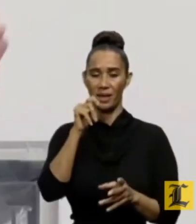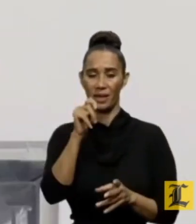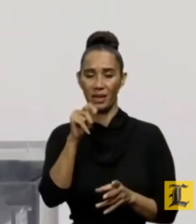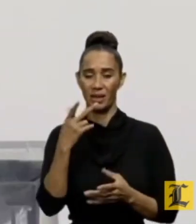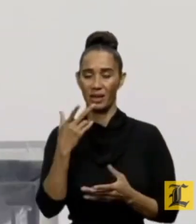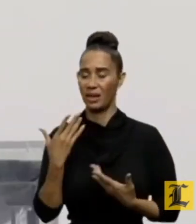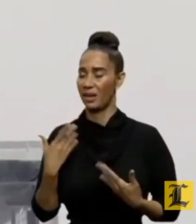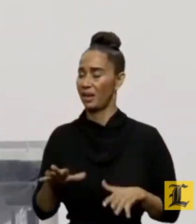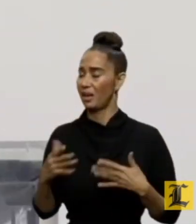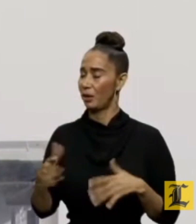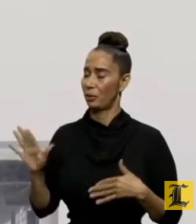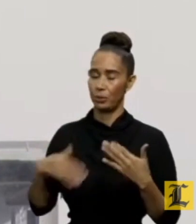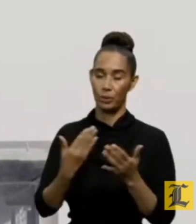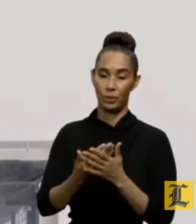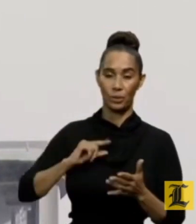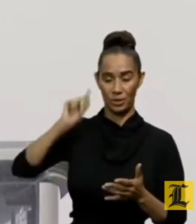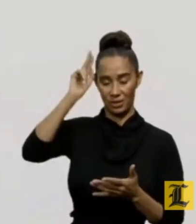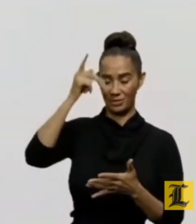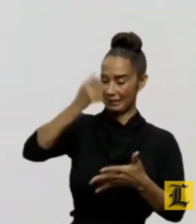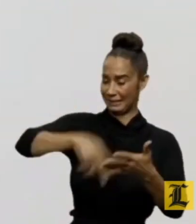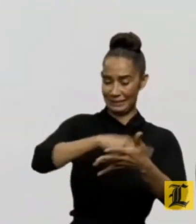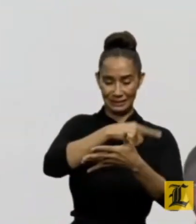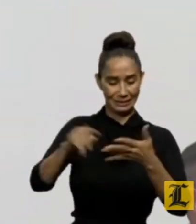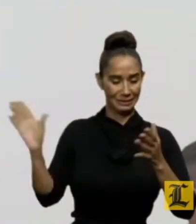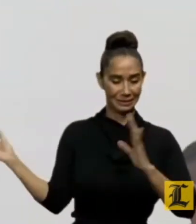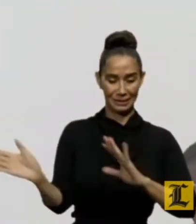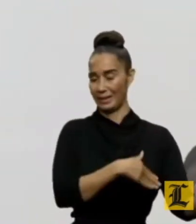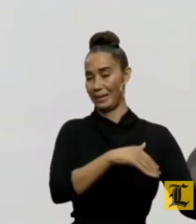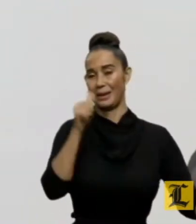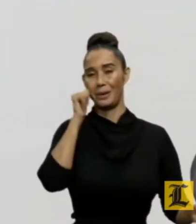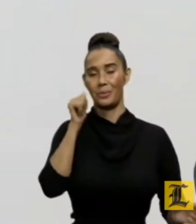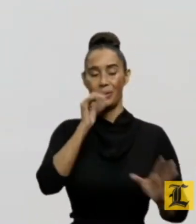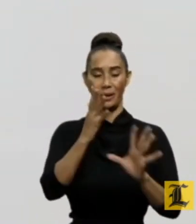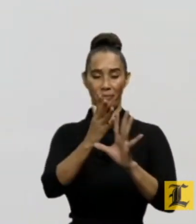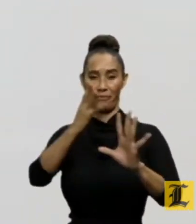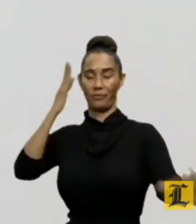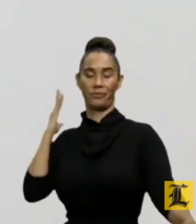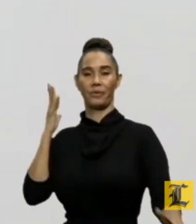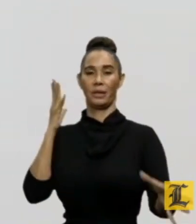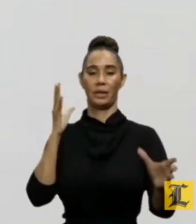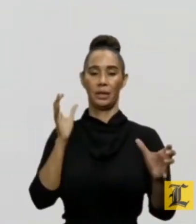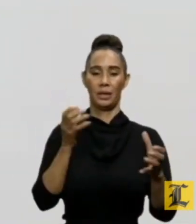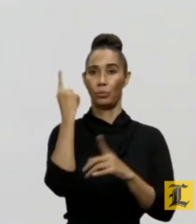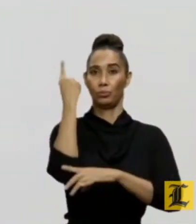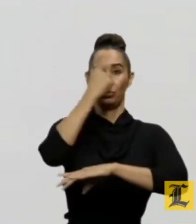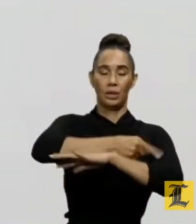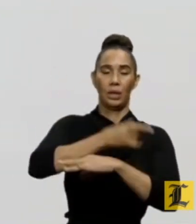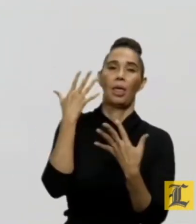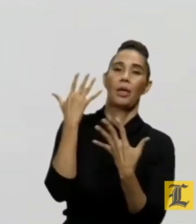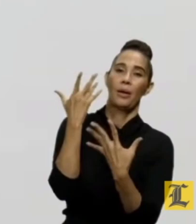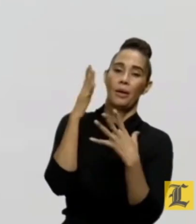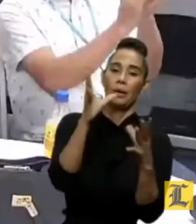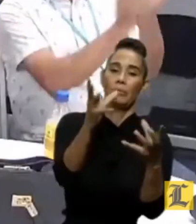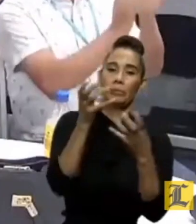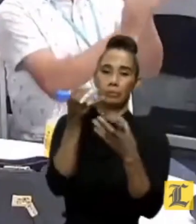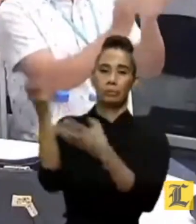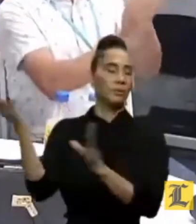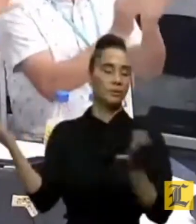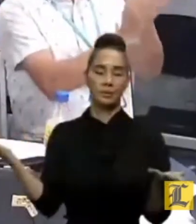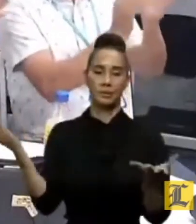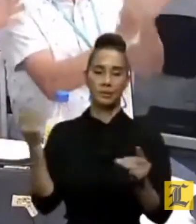decía, cuando llegue el gobierno voy a eliminar eso, que nuestras mujeres no tengan que hacer fila de casi un día para que le entreguen una caja.